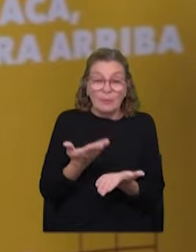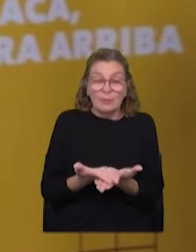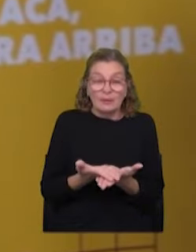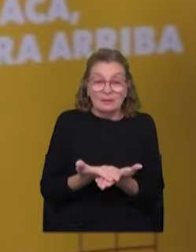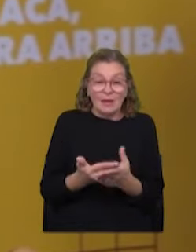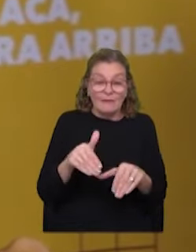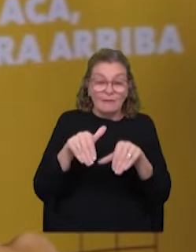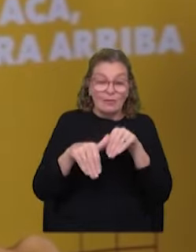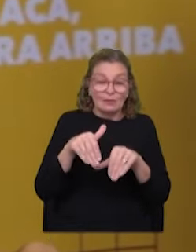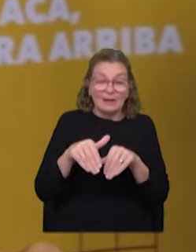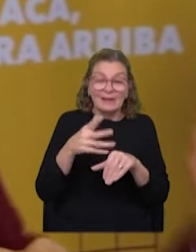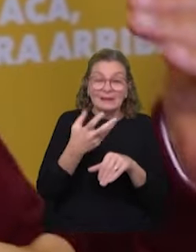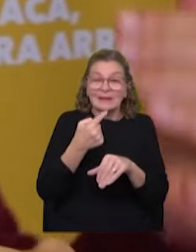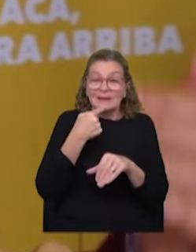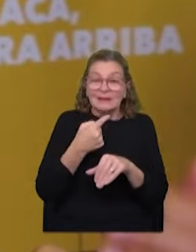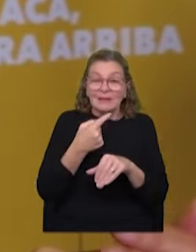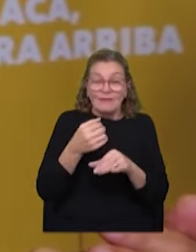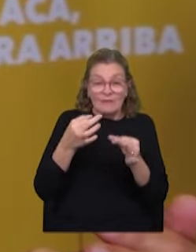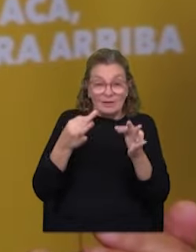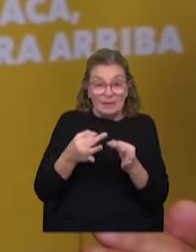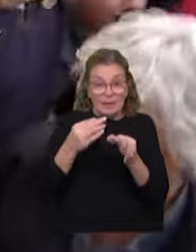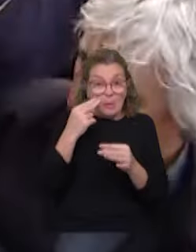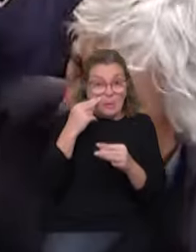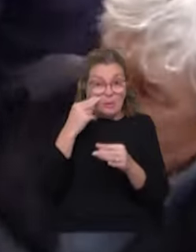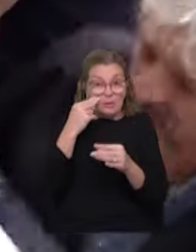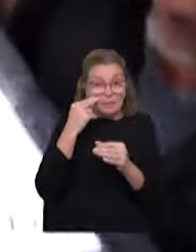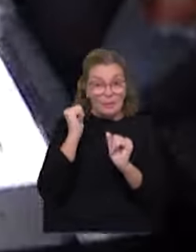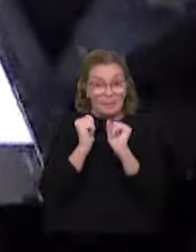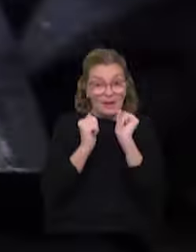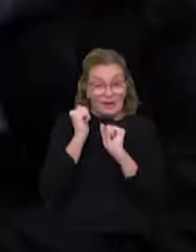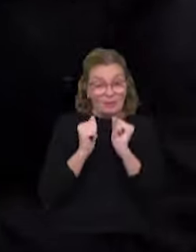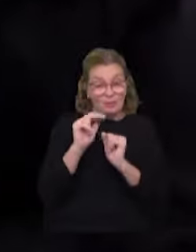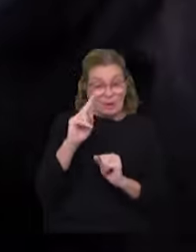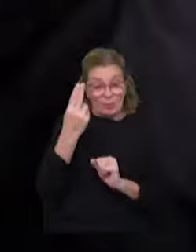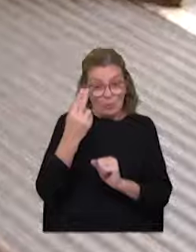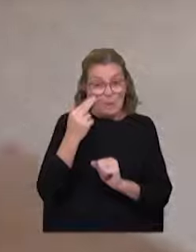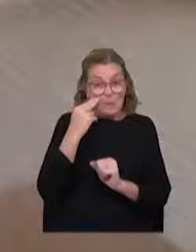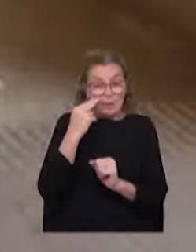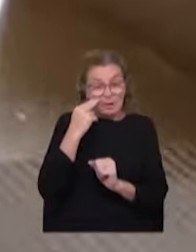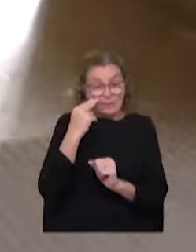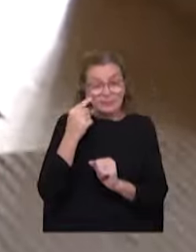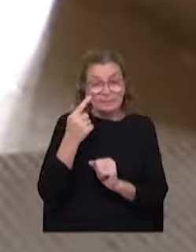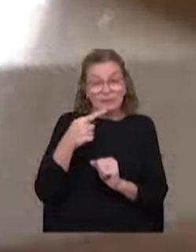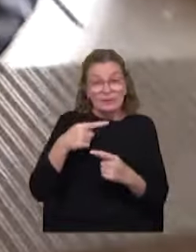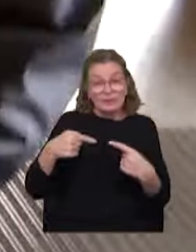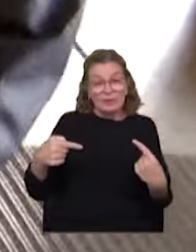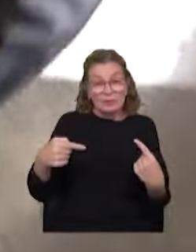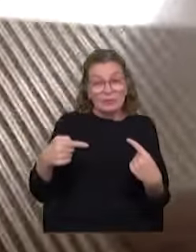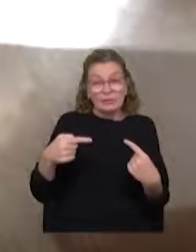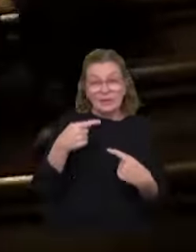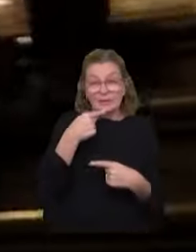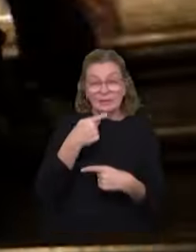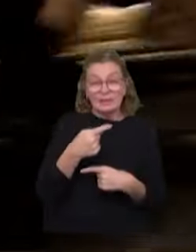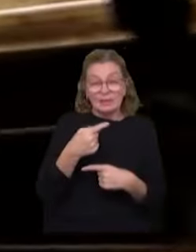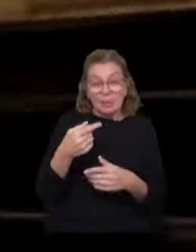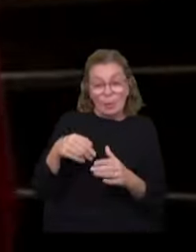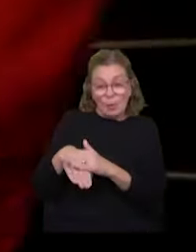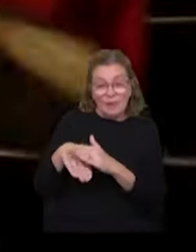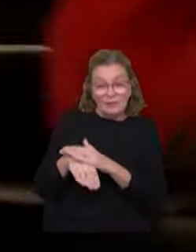plebiscit implicaría una verdadera catástrofe para la economía del país entre otras cosas porque según dijo al confiscar